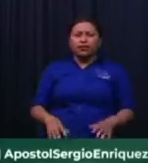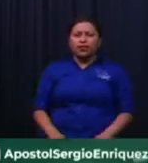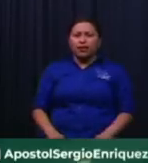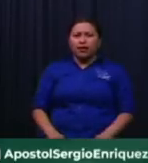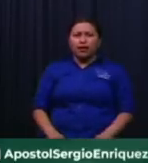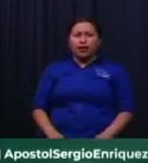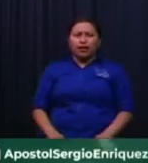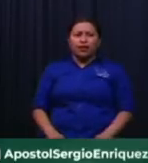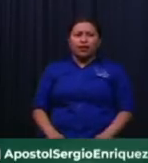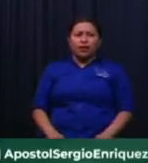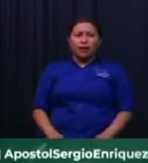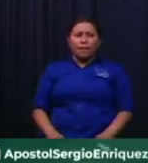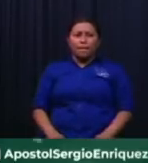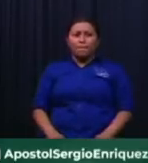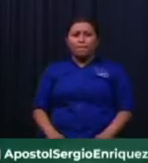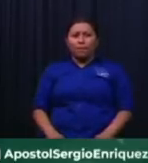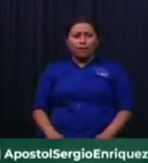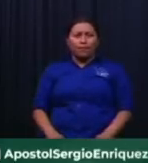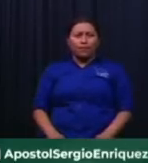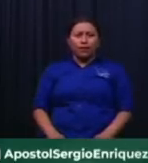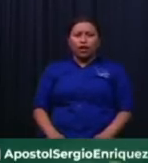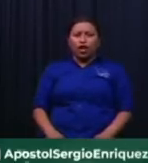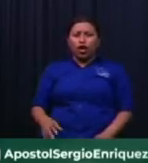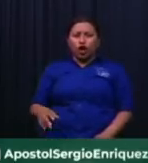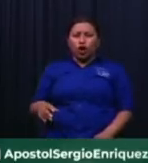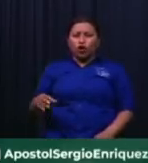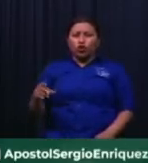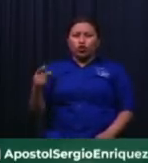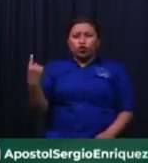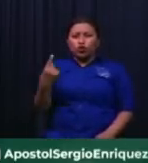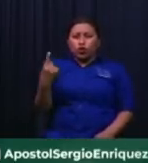¿Qué le importó el rey? Se rebeló.